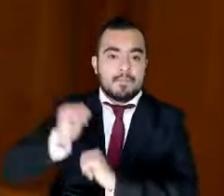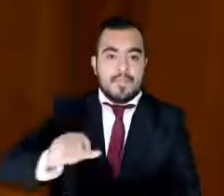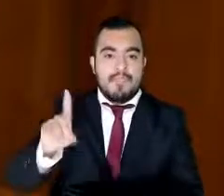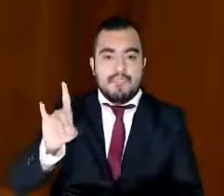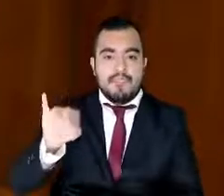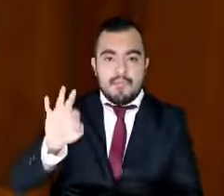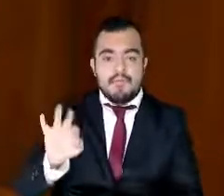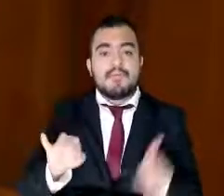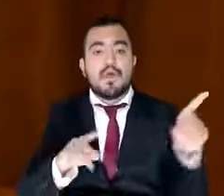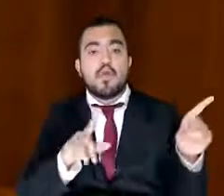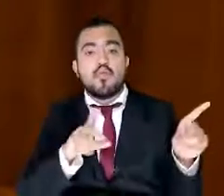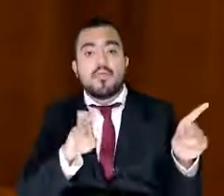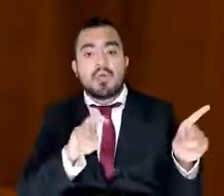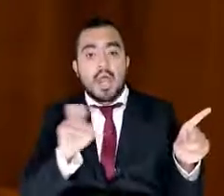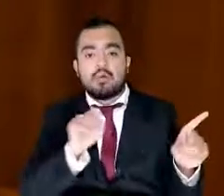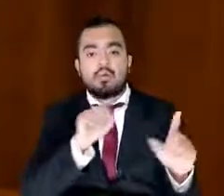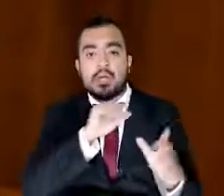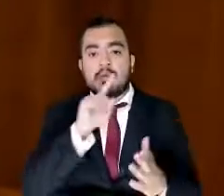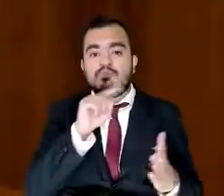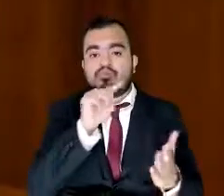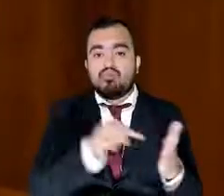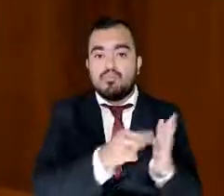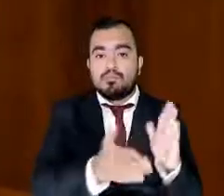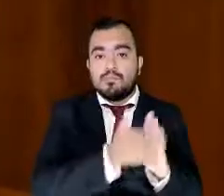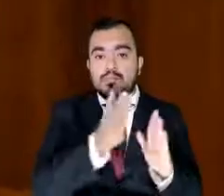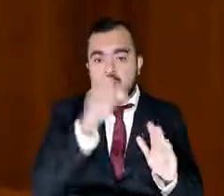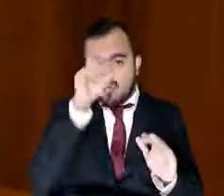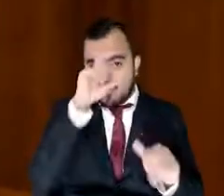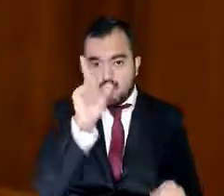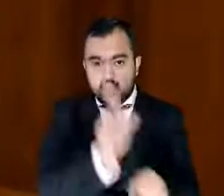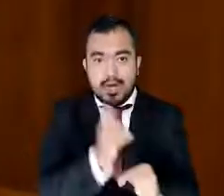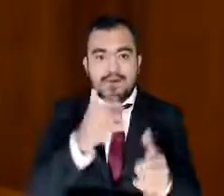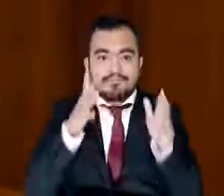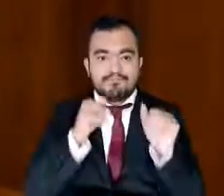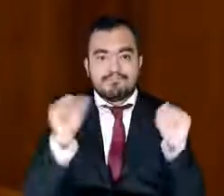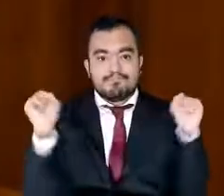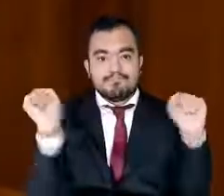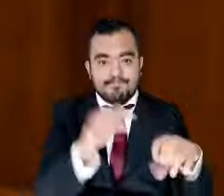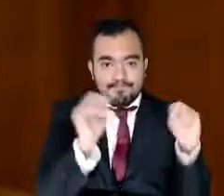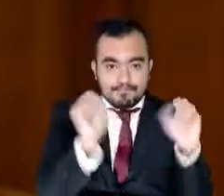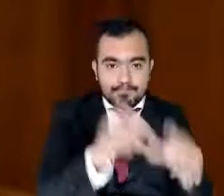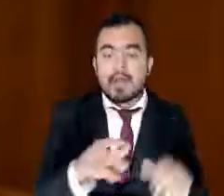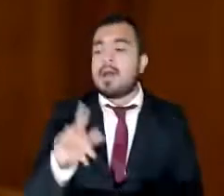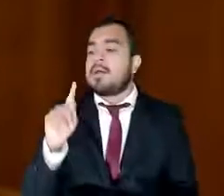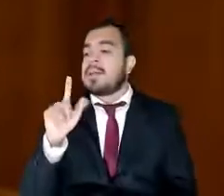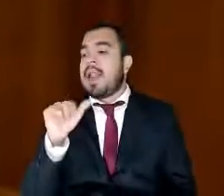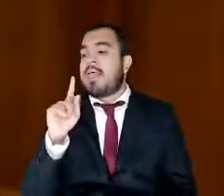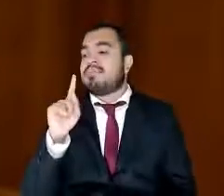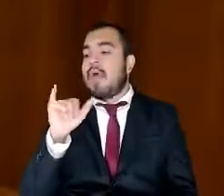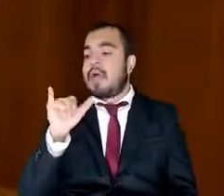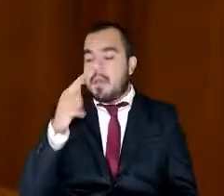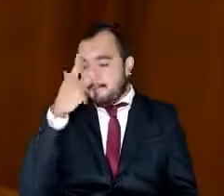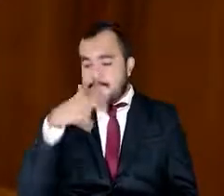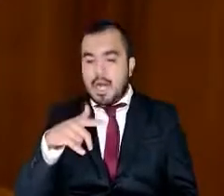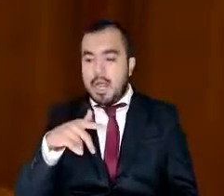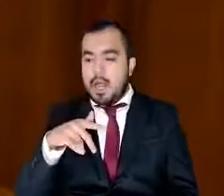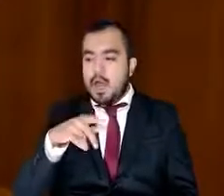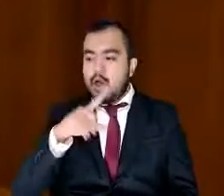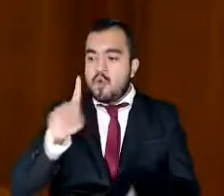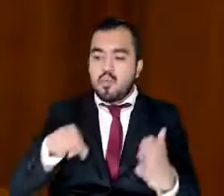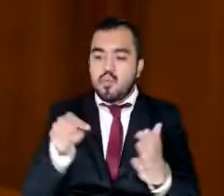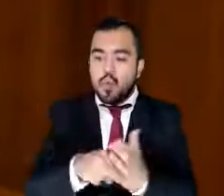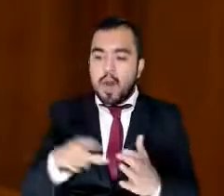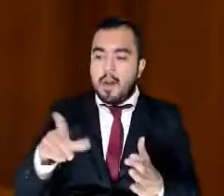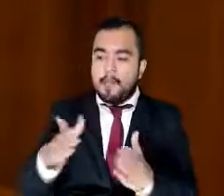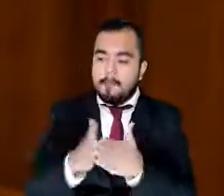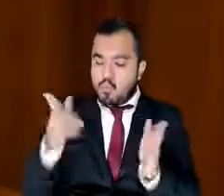Lubianos estamos construyendo el recinto para eventos culturales y ganaderos. En el municipio de Tlatlaya estamos haciendo la recuperación de un espacio público